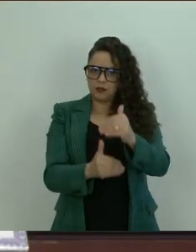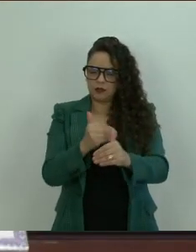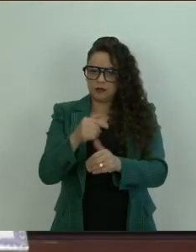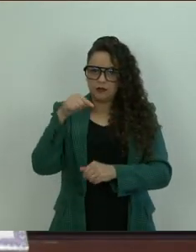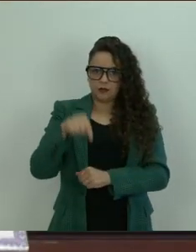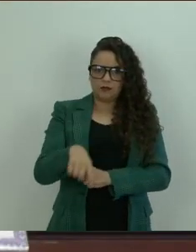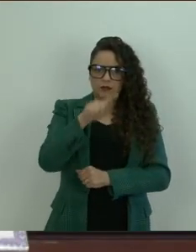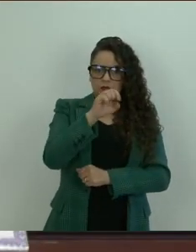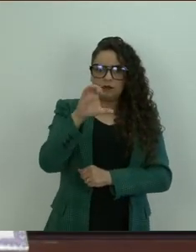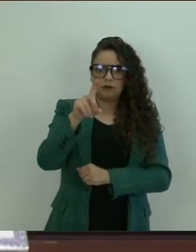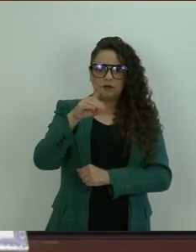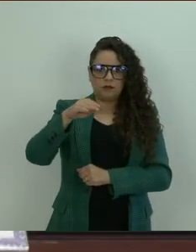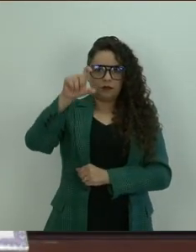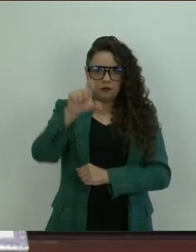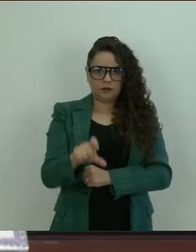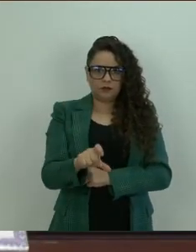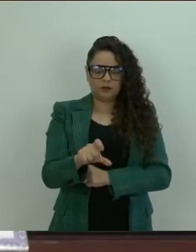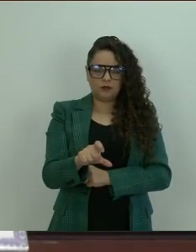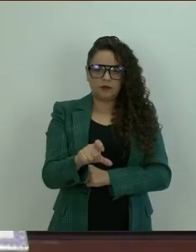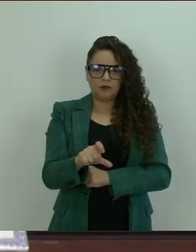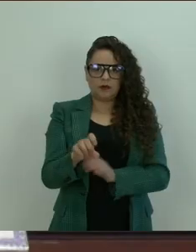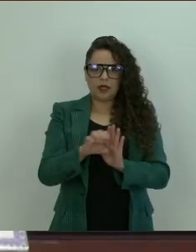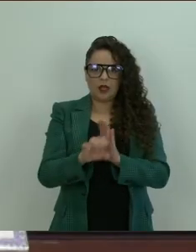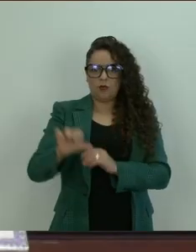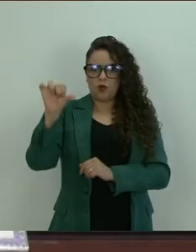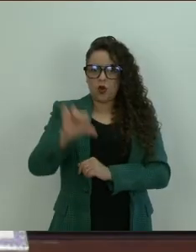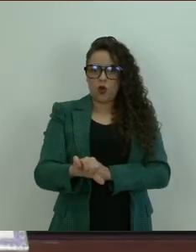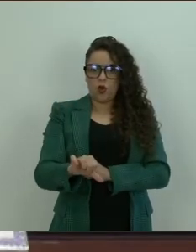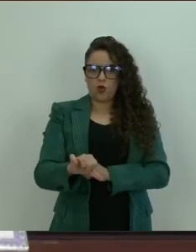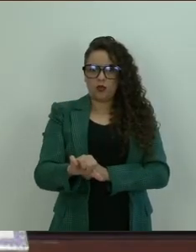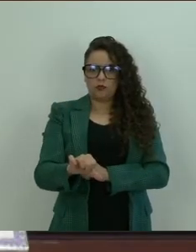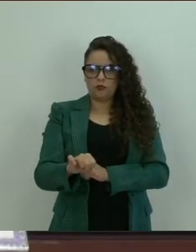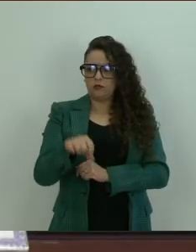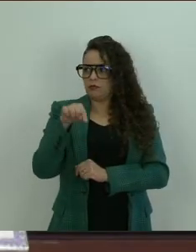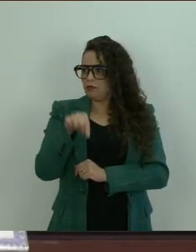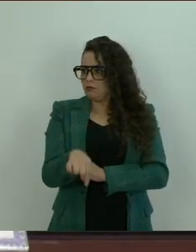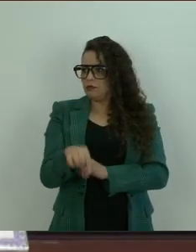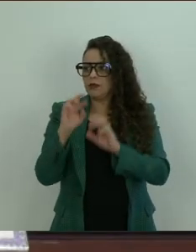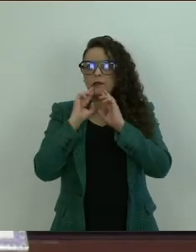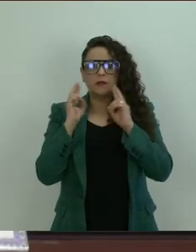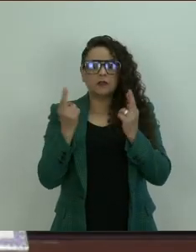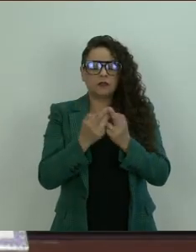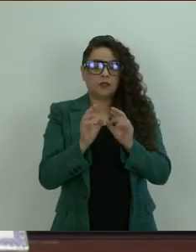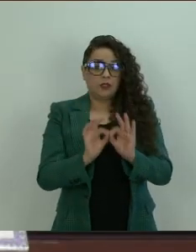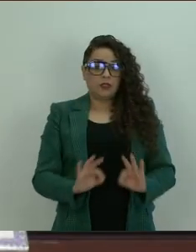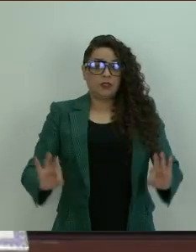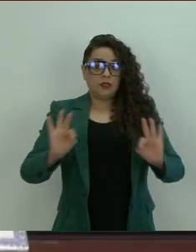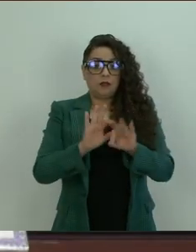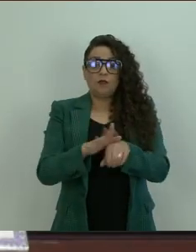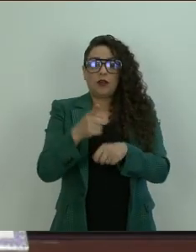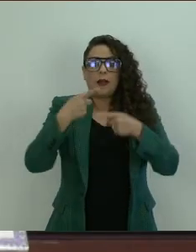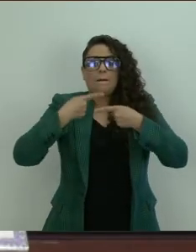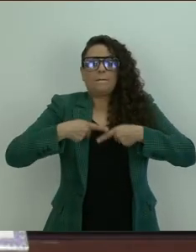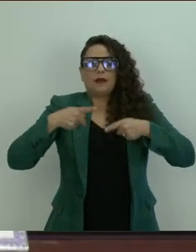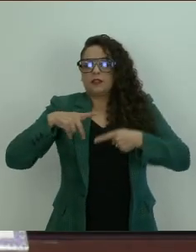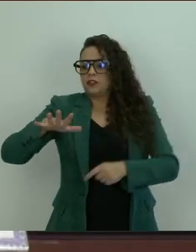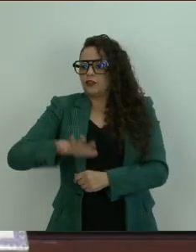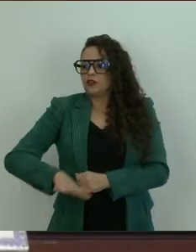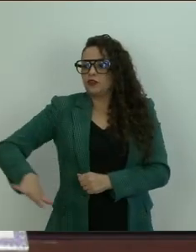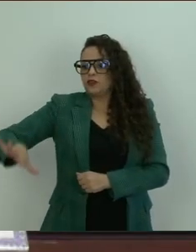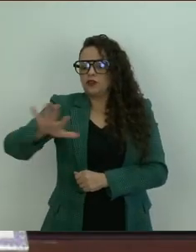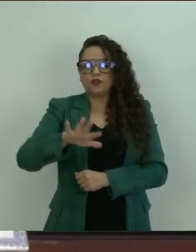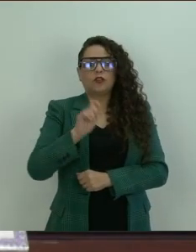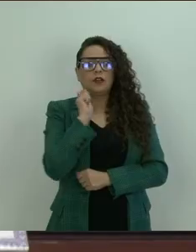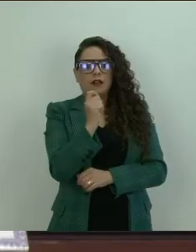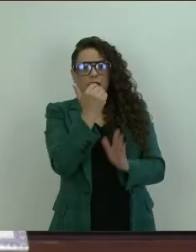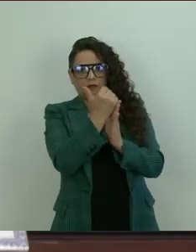tribunal, aspectos y espacios como el de hoy son de gran relevancia, ya que permiten acercar a la ciudadanía los principios, las normas,